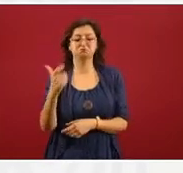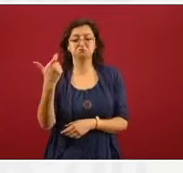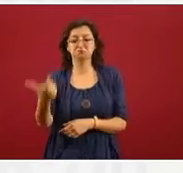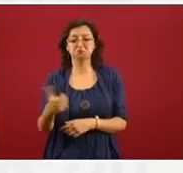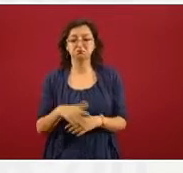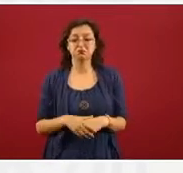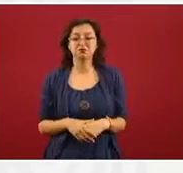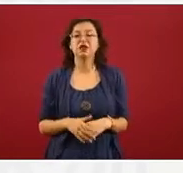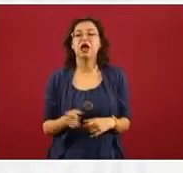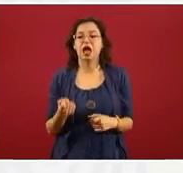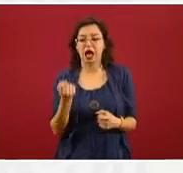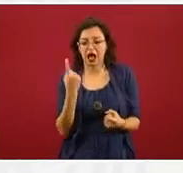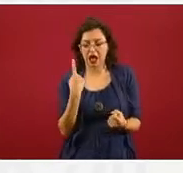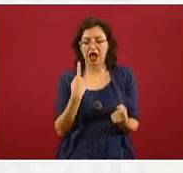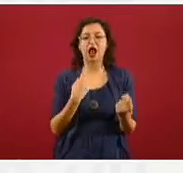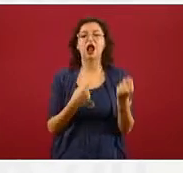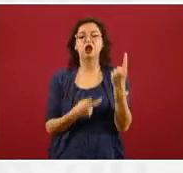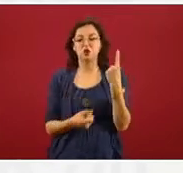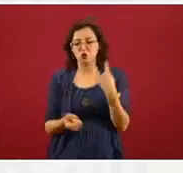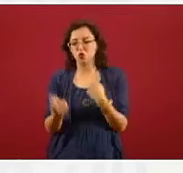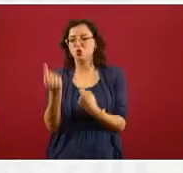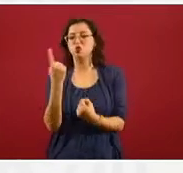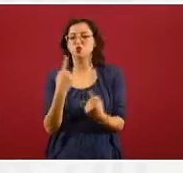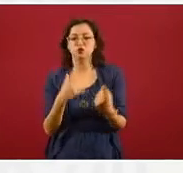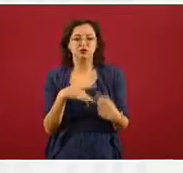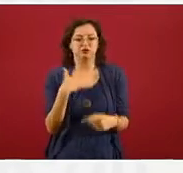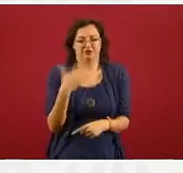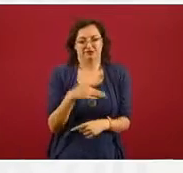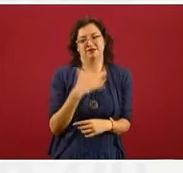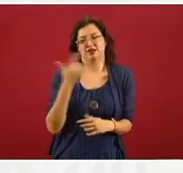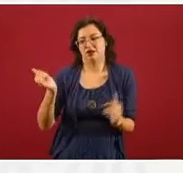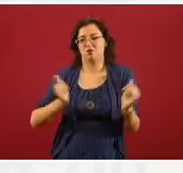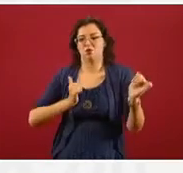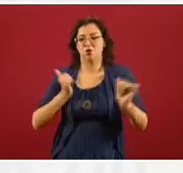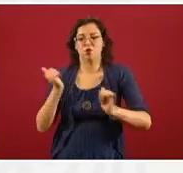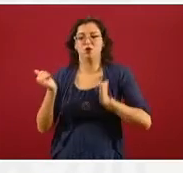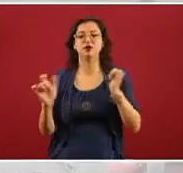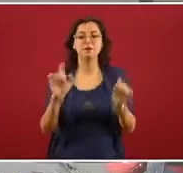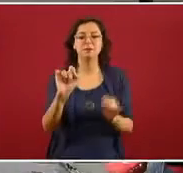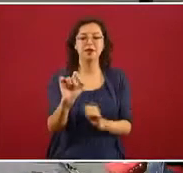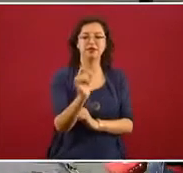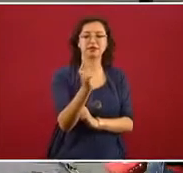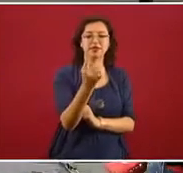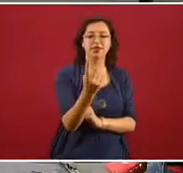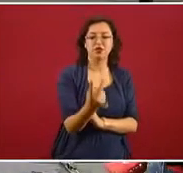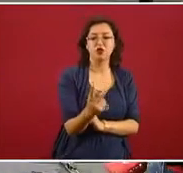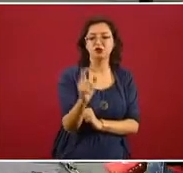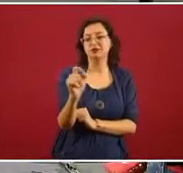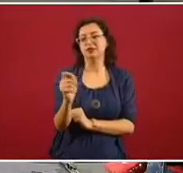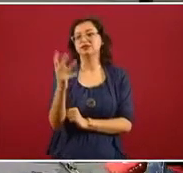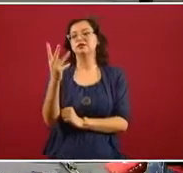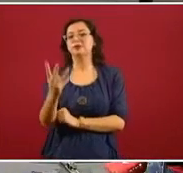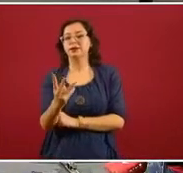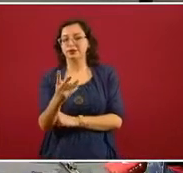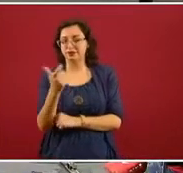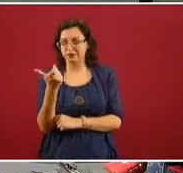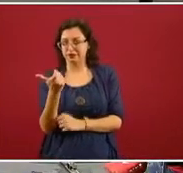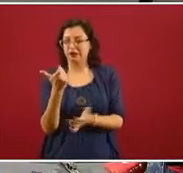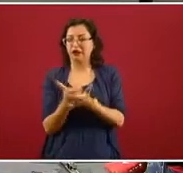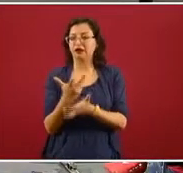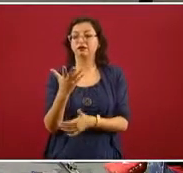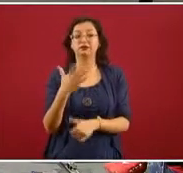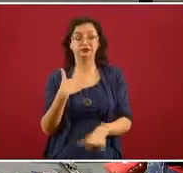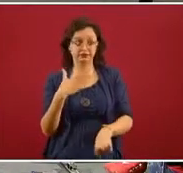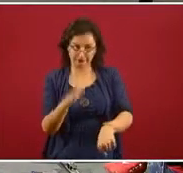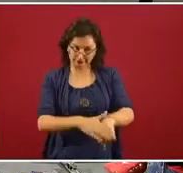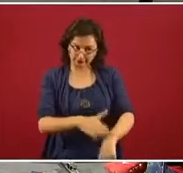Hay alguno que otro tortillero que lo llegó a dar a 22 o 24 pesos, les caímos con un apercibimiento. Si